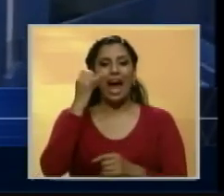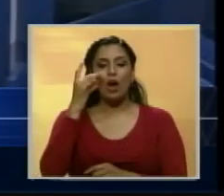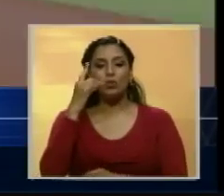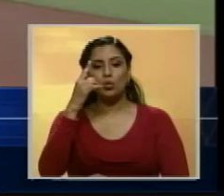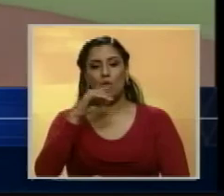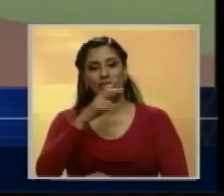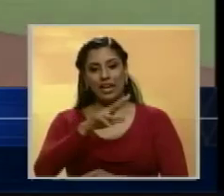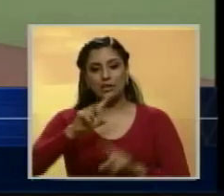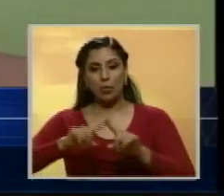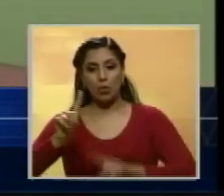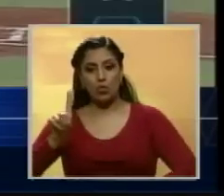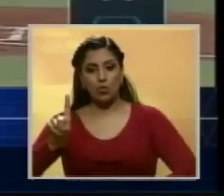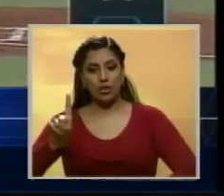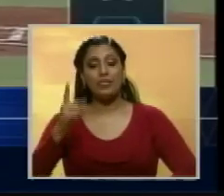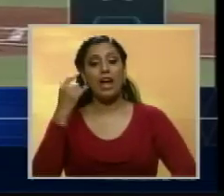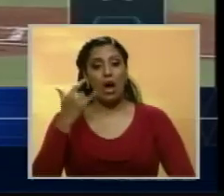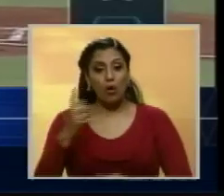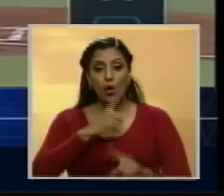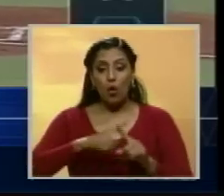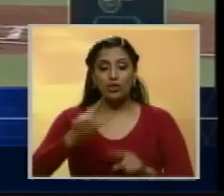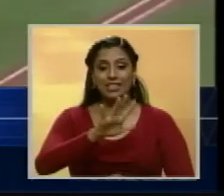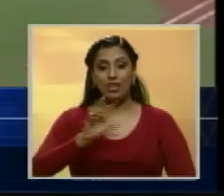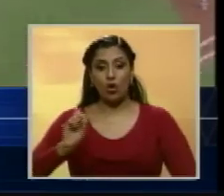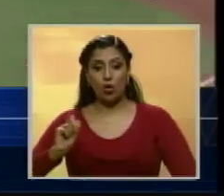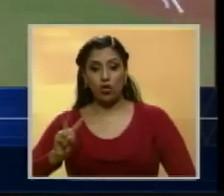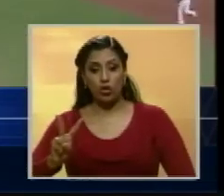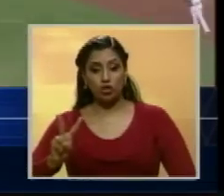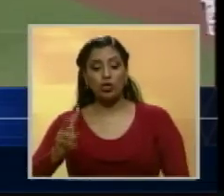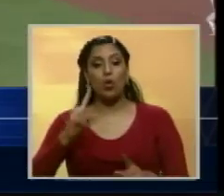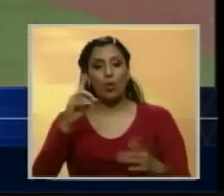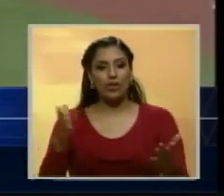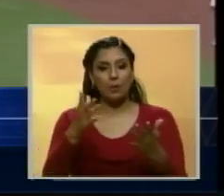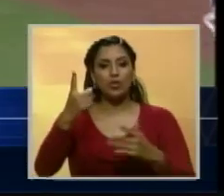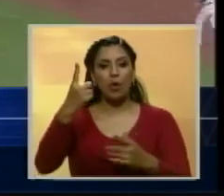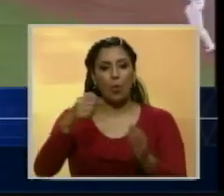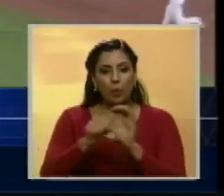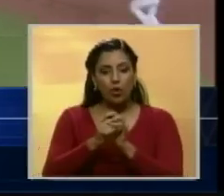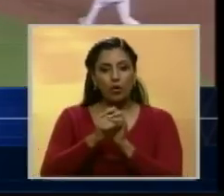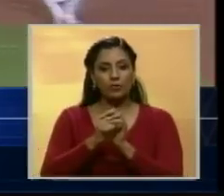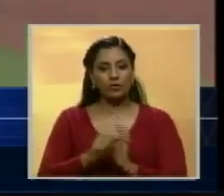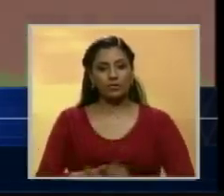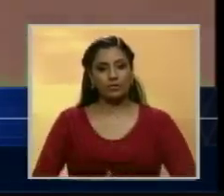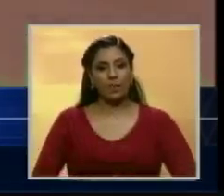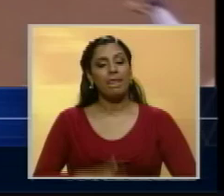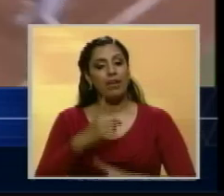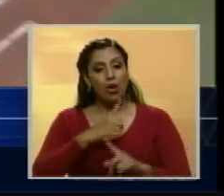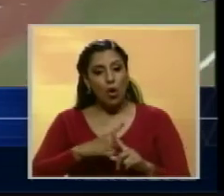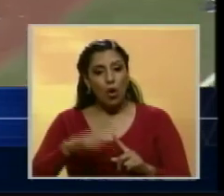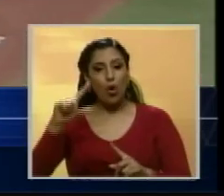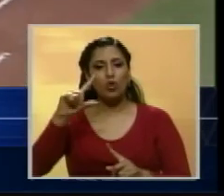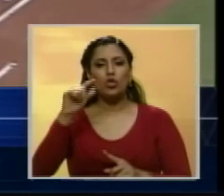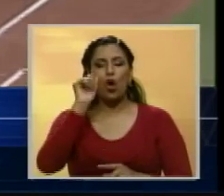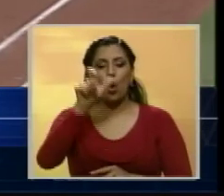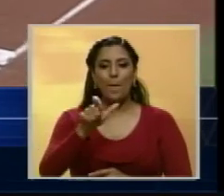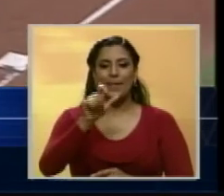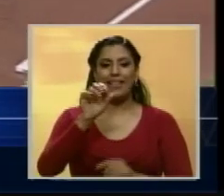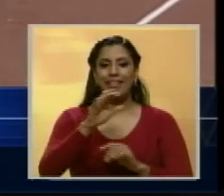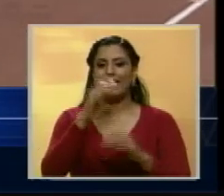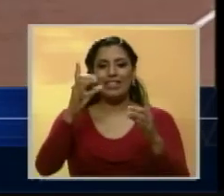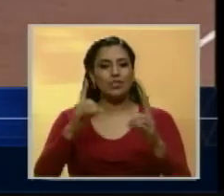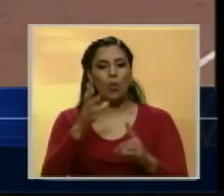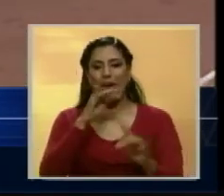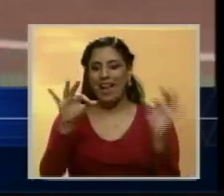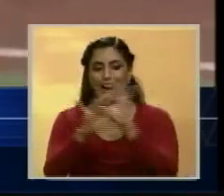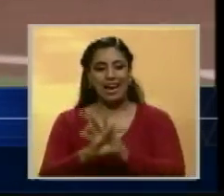de Toronto 3-1. Odor se fue de 5-2 con cuadrangular, una impulsada, una anotada y ponche. Desde la lomita, Martín Pérez se fue sin decisión